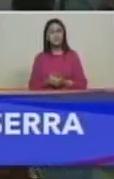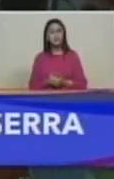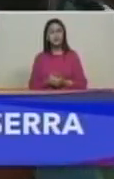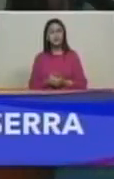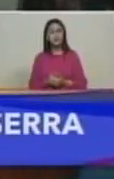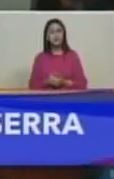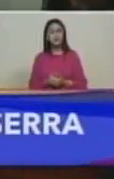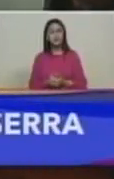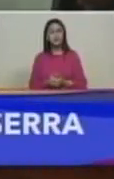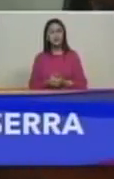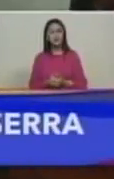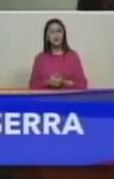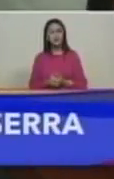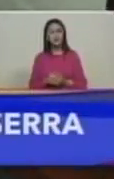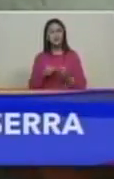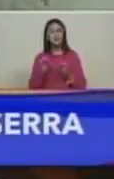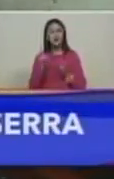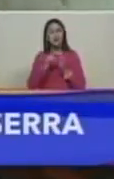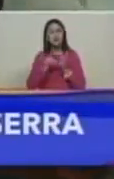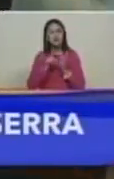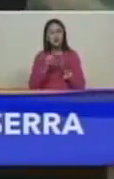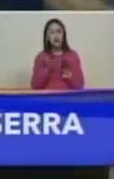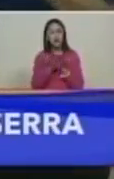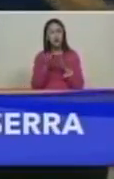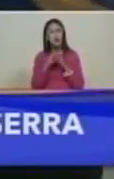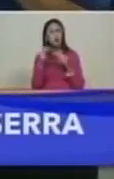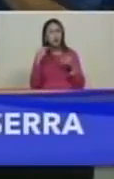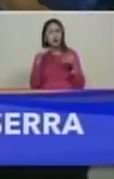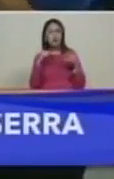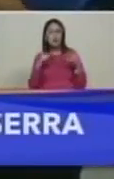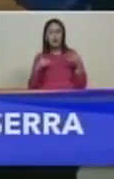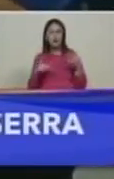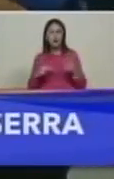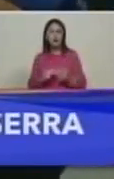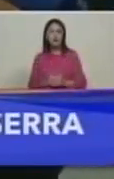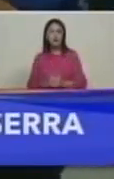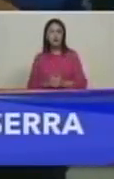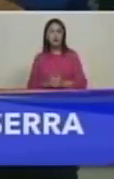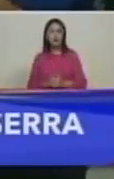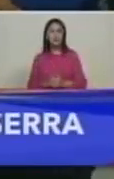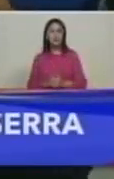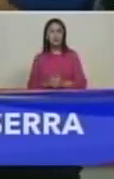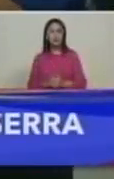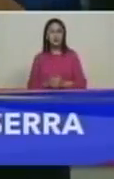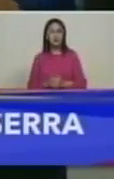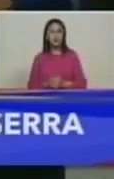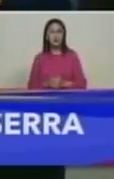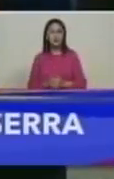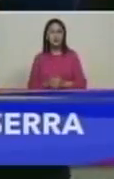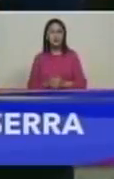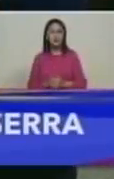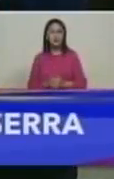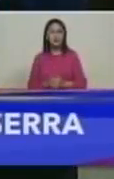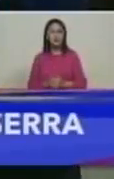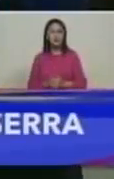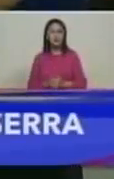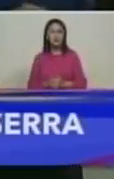muchachos en el liceo, la escuela, en todos los niveles. Pedro, nos va a enviar un mensaje de nuestro presidente Nicolás